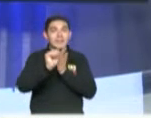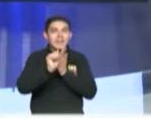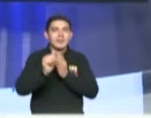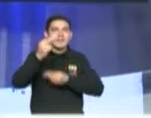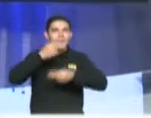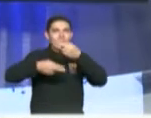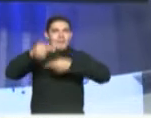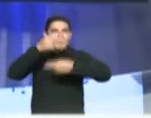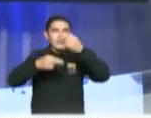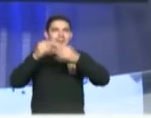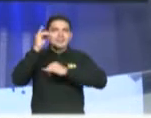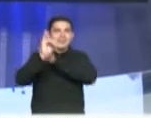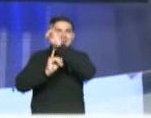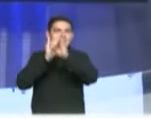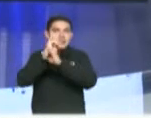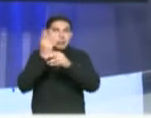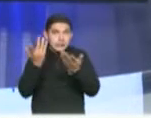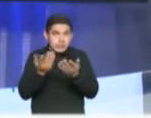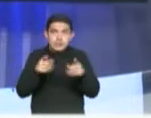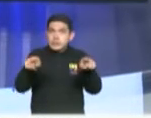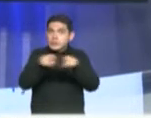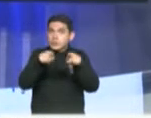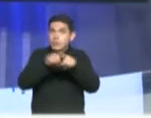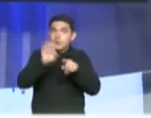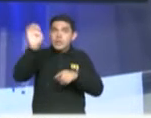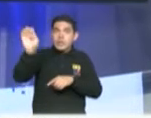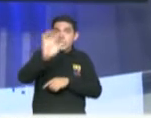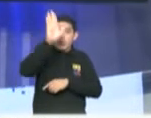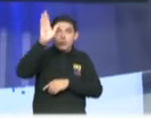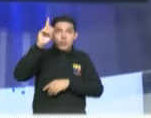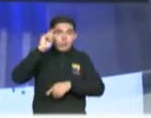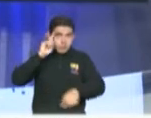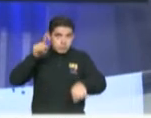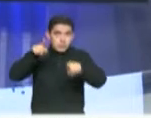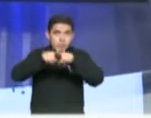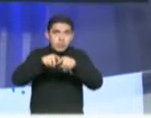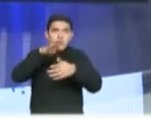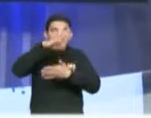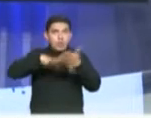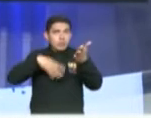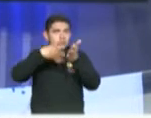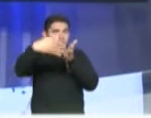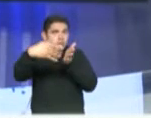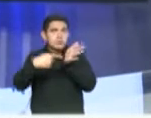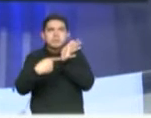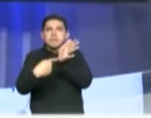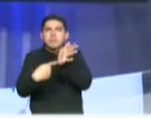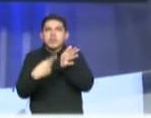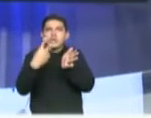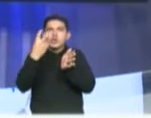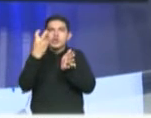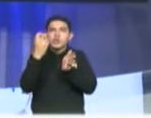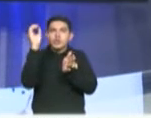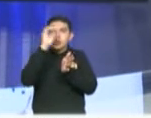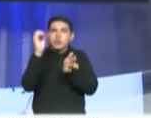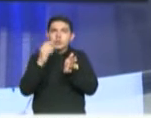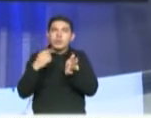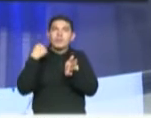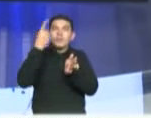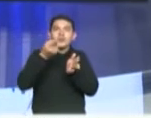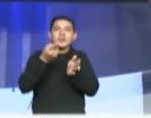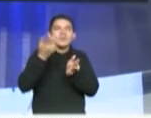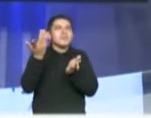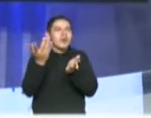ratificó que el consejo de la unión europea aprobó el cronograma que cumplirá desde este 12 de octubre hasta el próximo 11 de noviembre